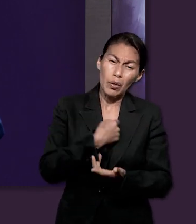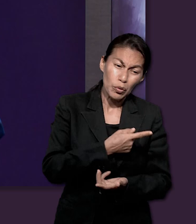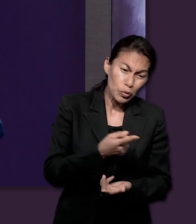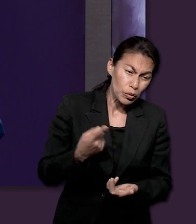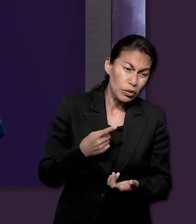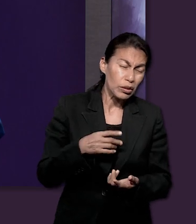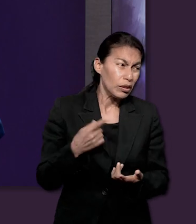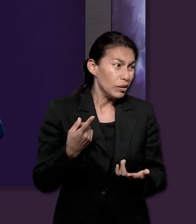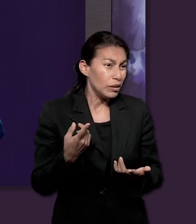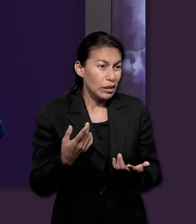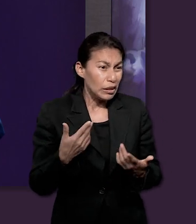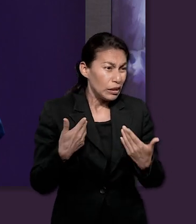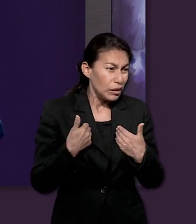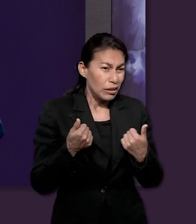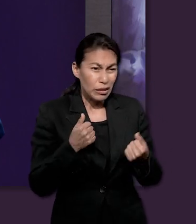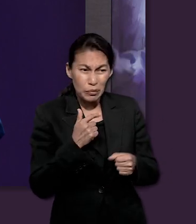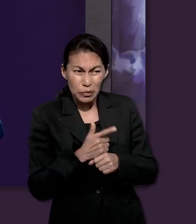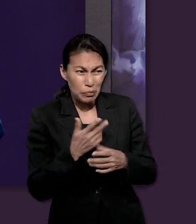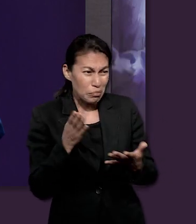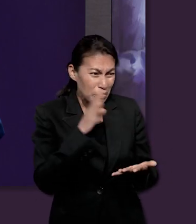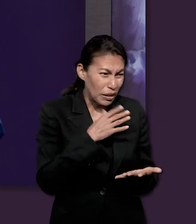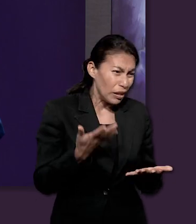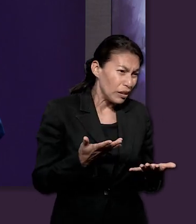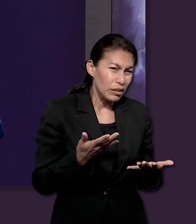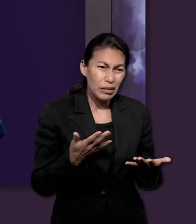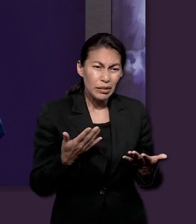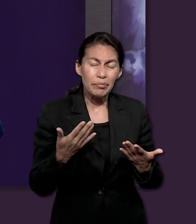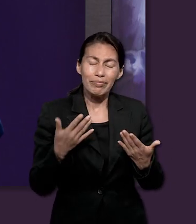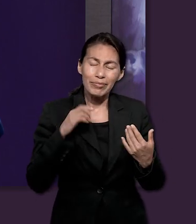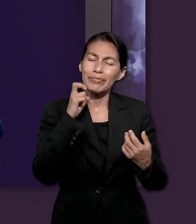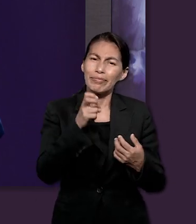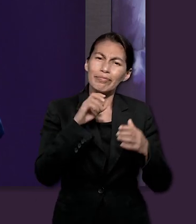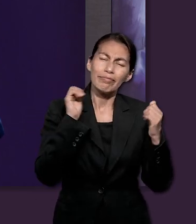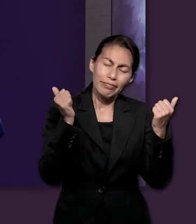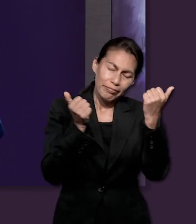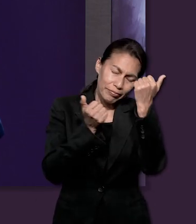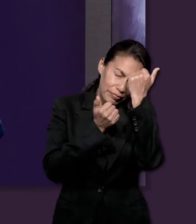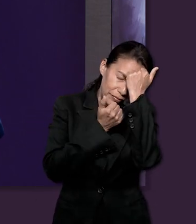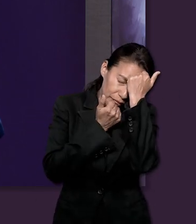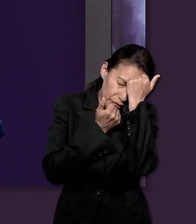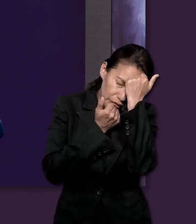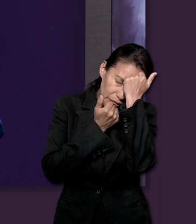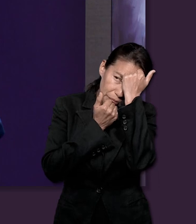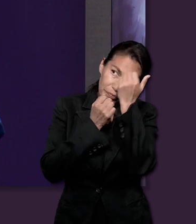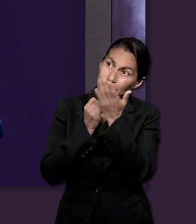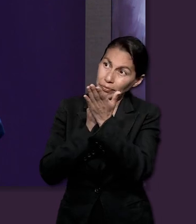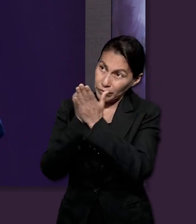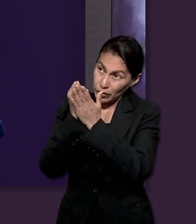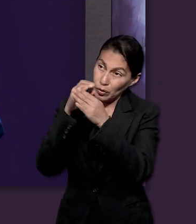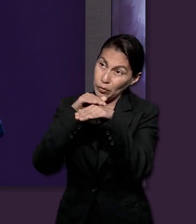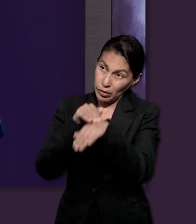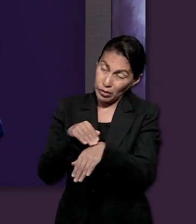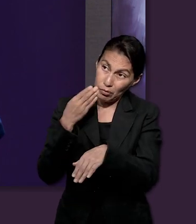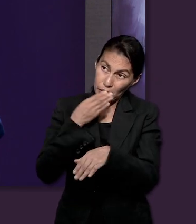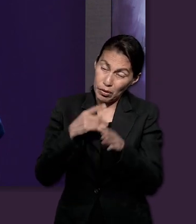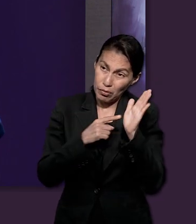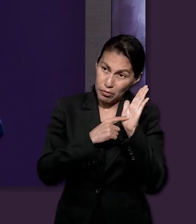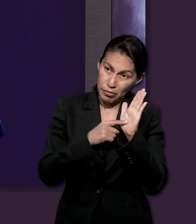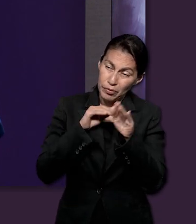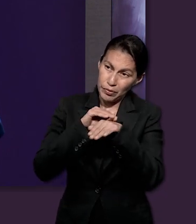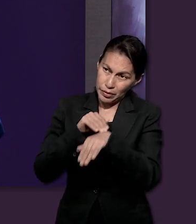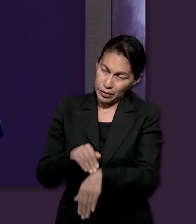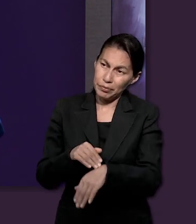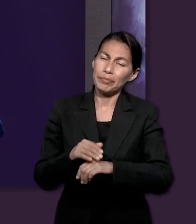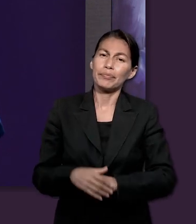nos arrepintamos de lo que hicimos y obedezcamos, ¿no? Finalmente, la palabra.